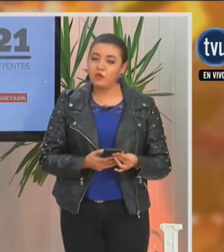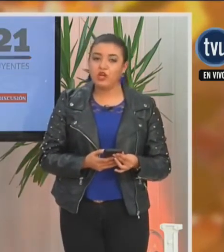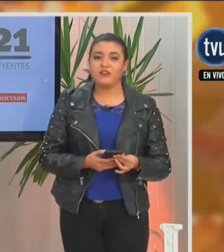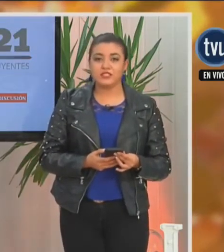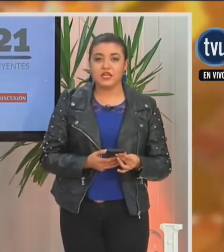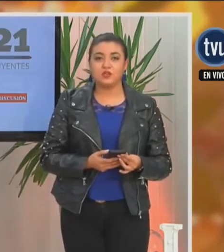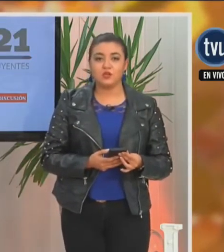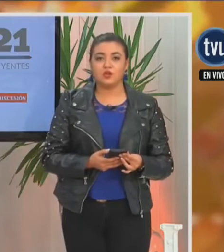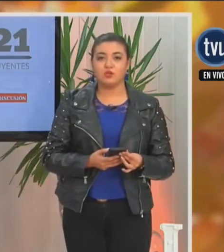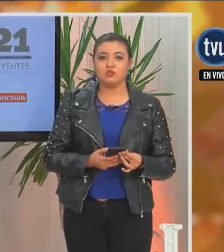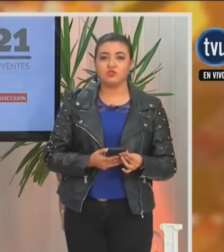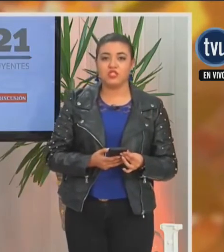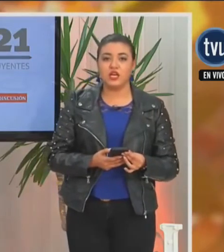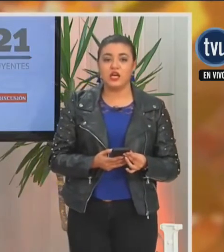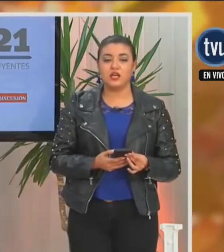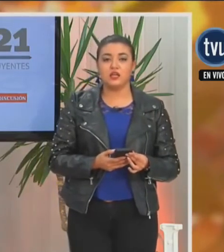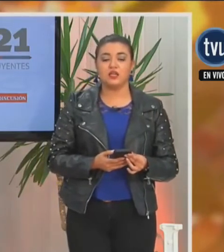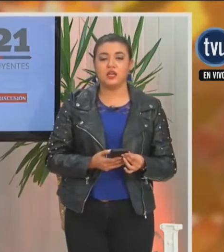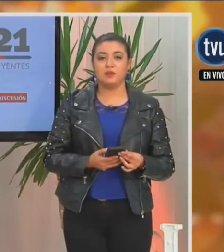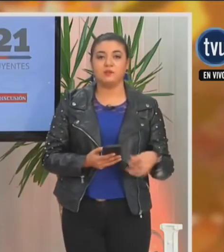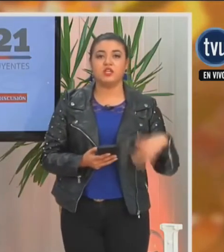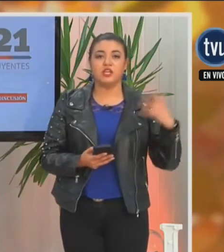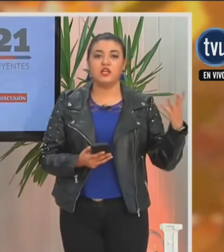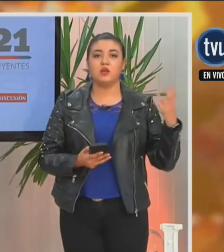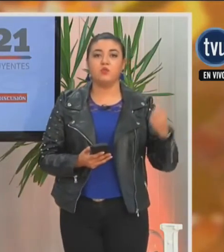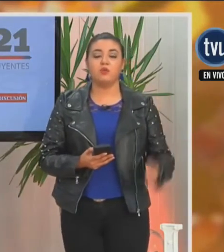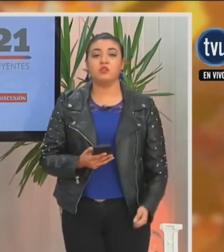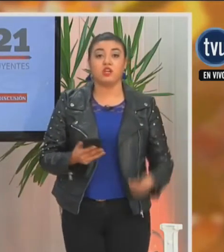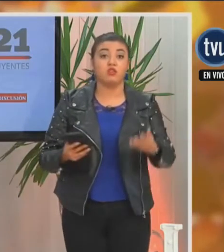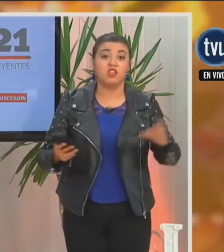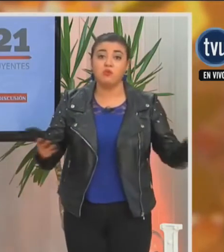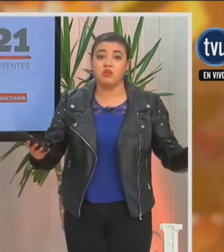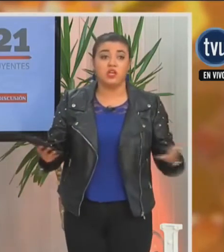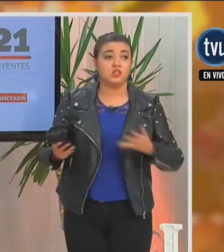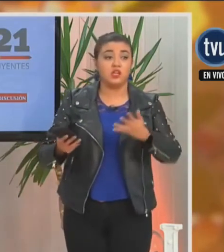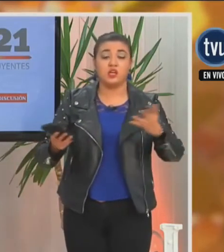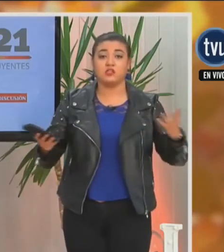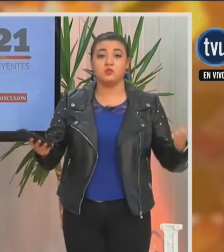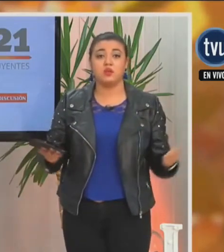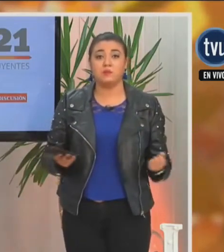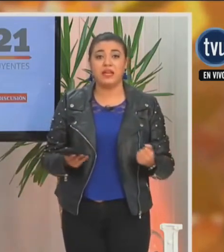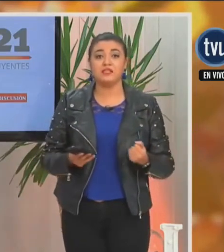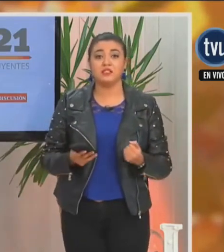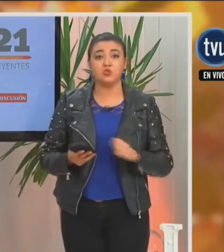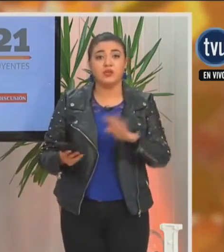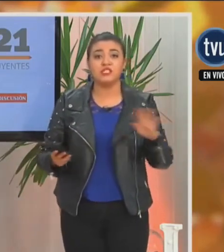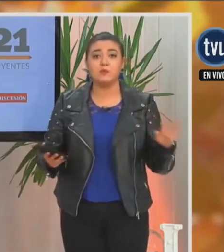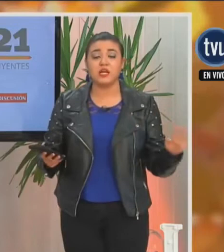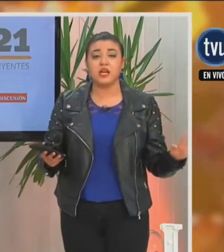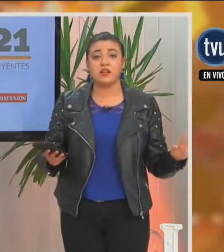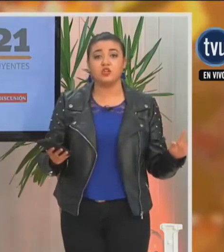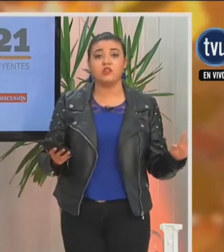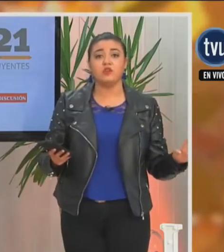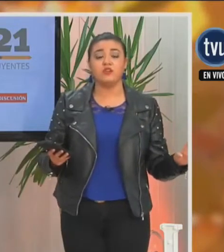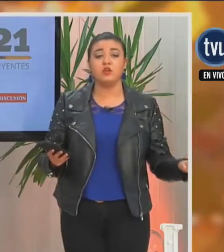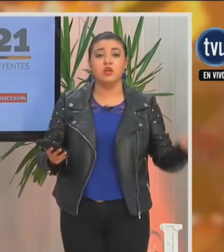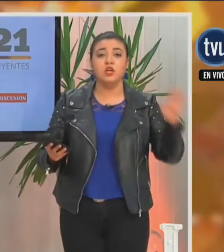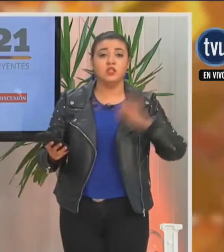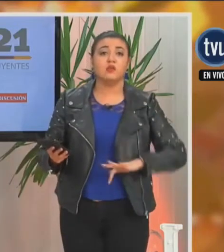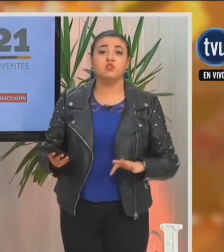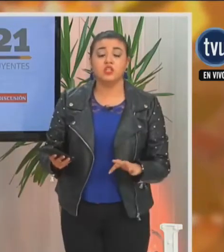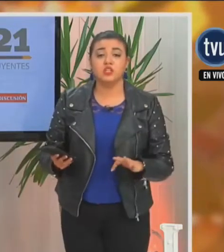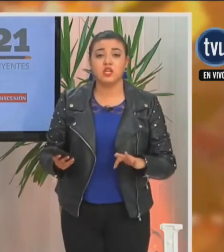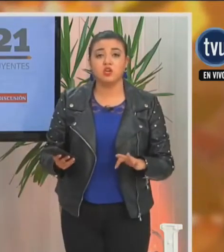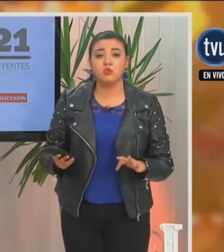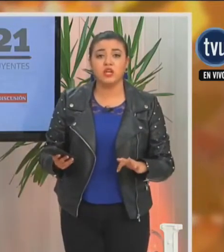Hemos ido avanzando como sociedad y esperemos que llegue en algún momento. Recordemos, y es hacer un balance súper simple acá en la región del Biobío.